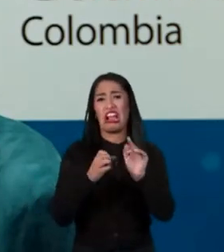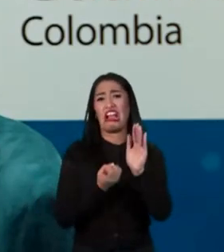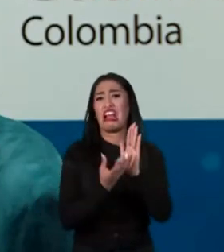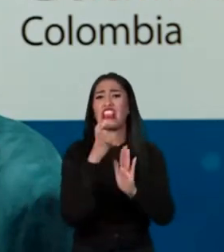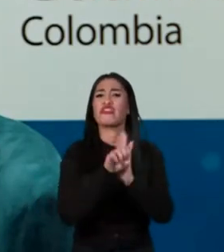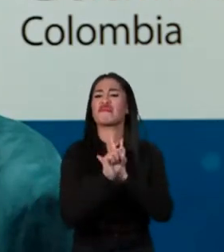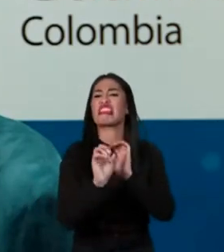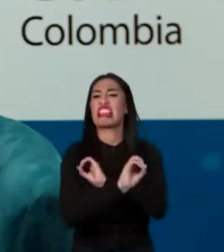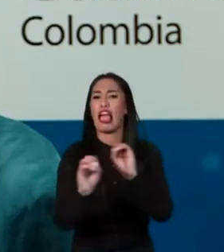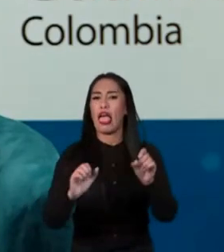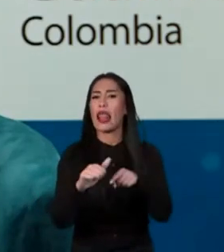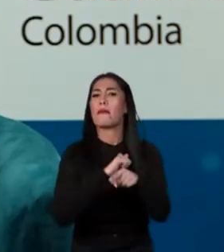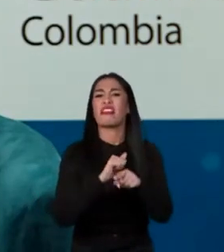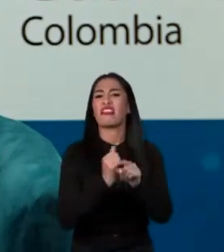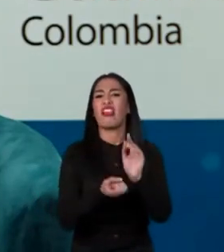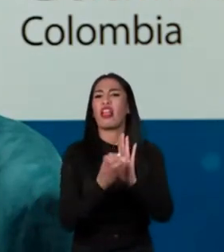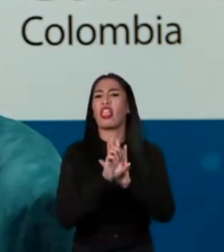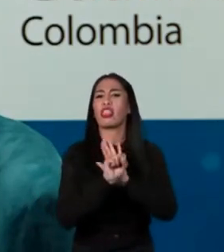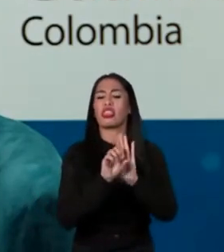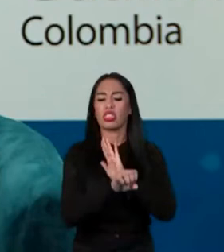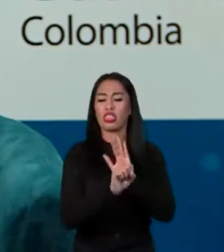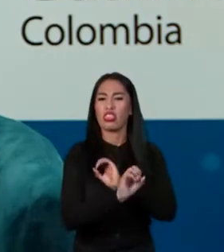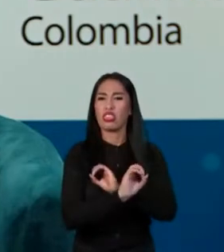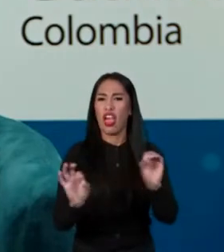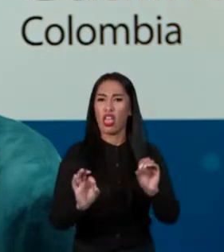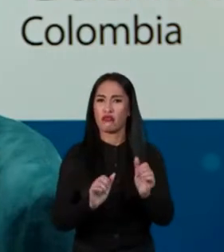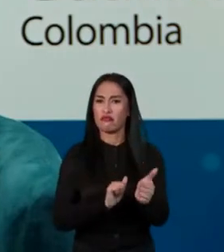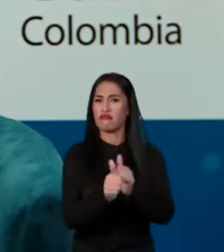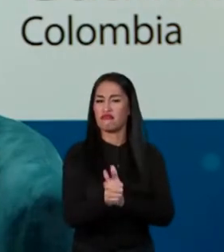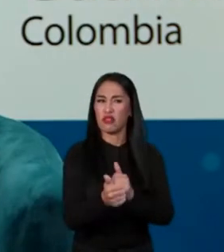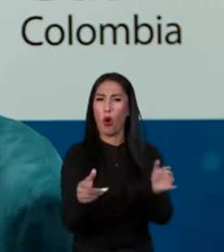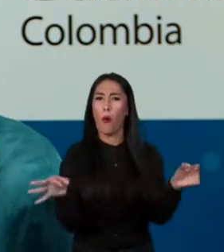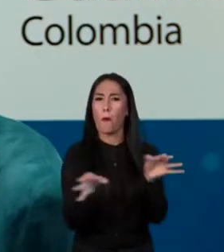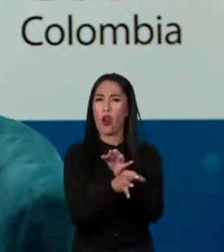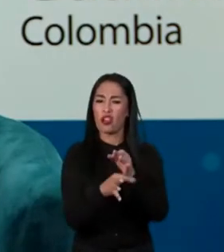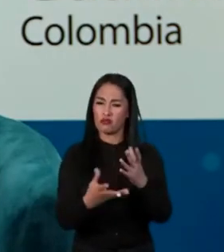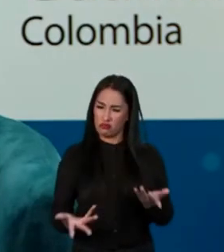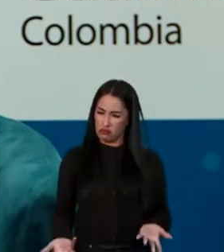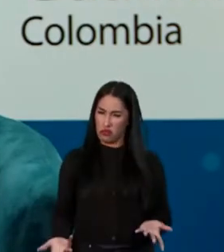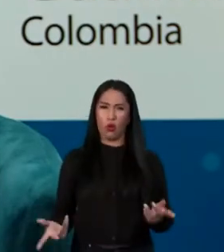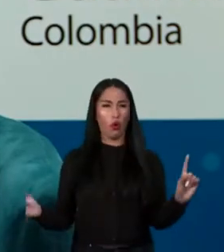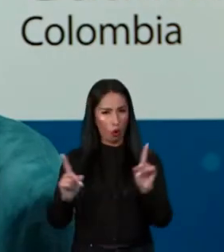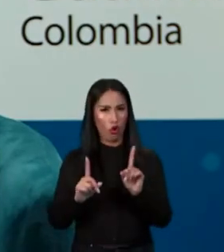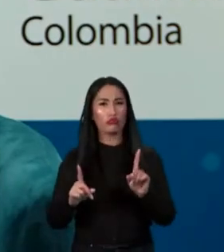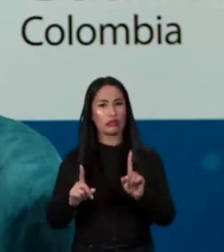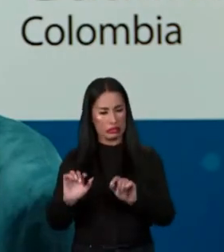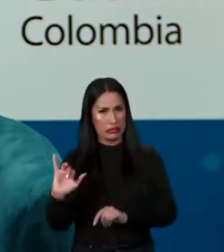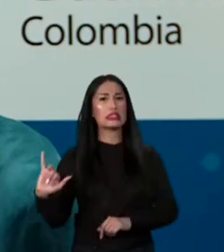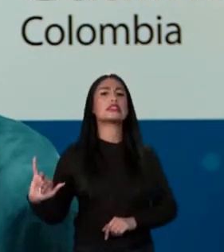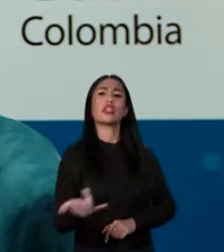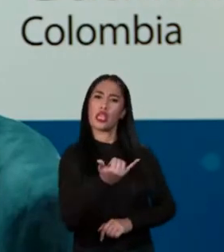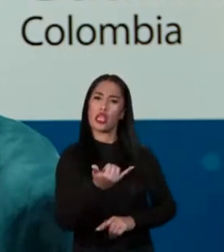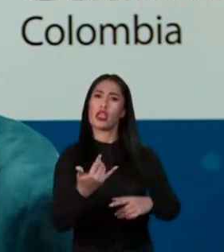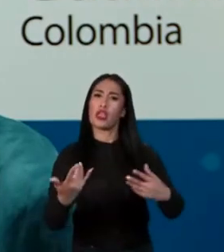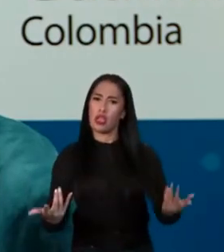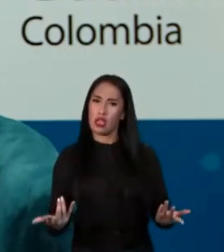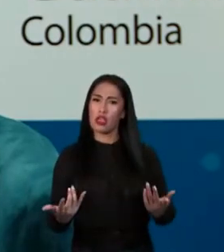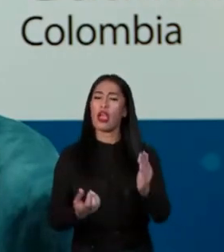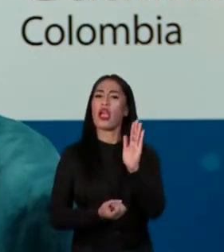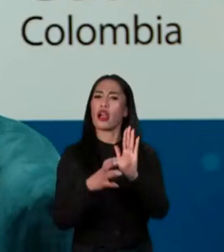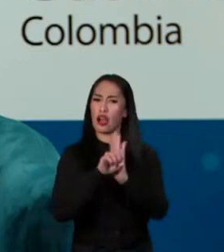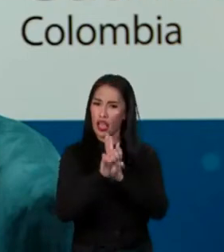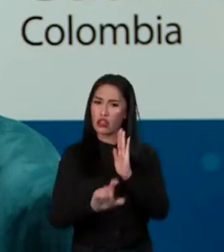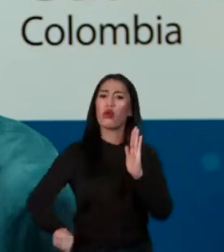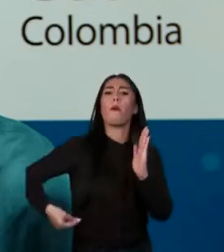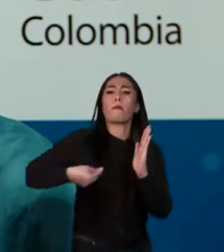de las aulas universitarias realmente si es que vamos a trabajar para la vida y si queremos mirar el